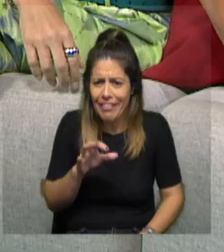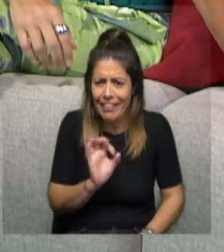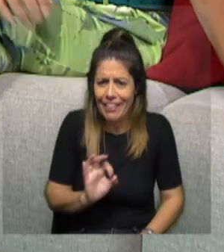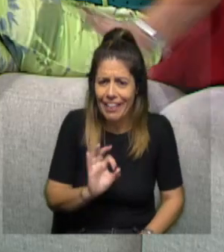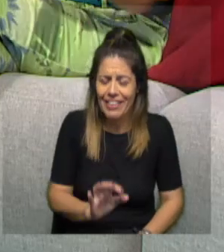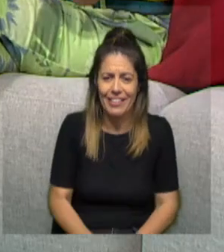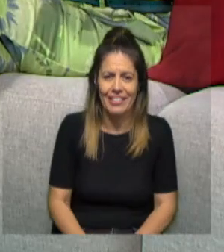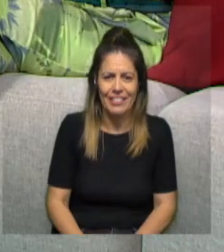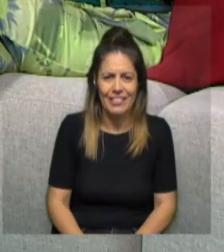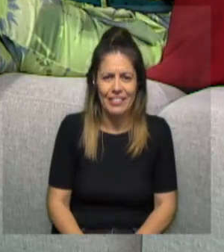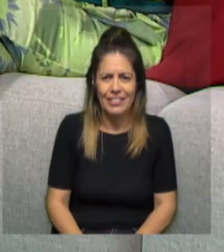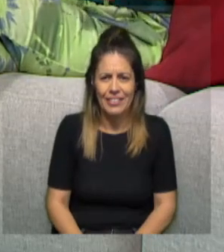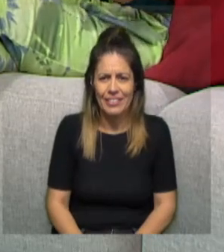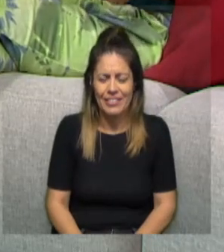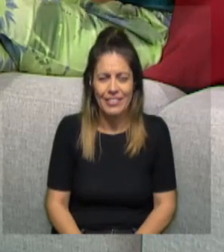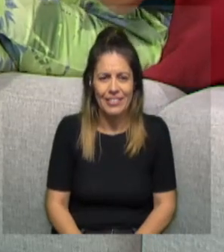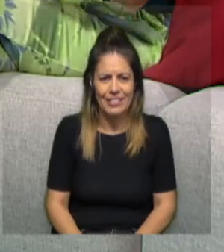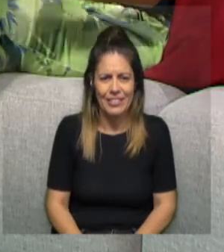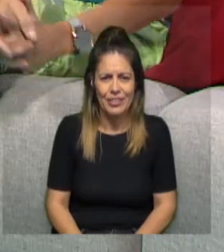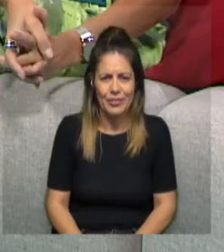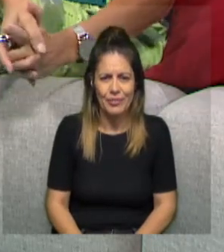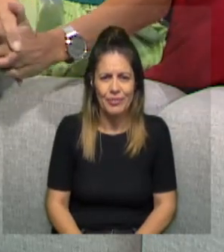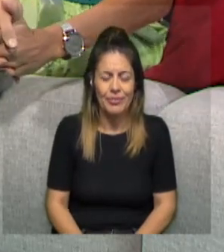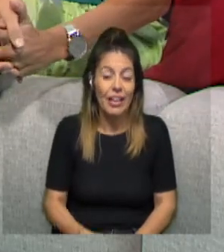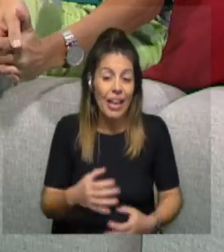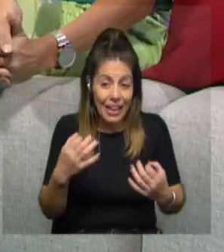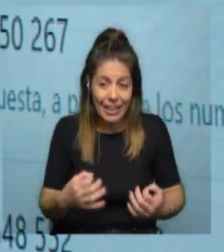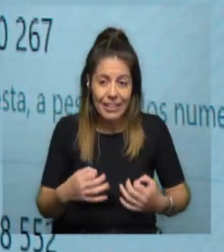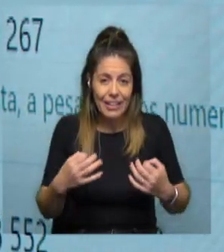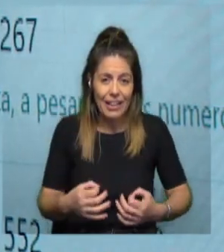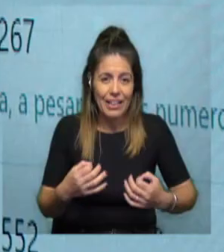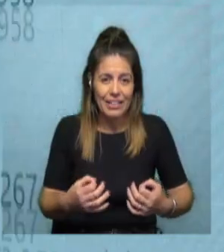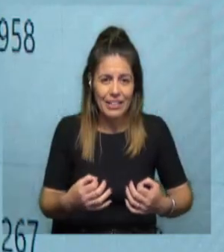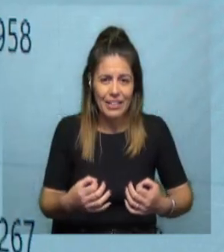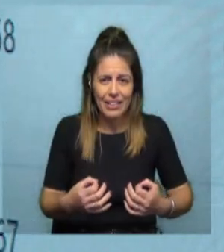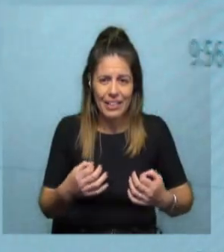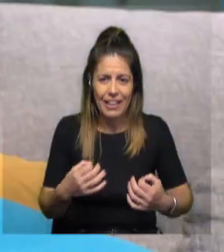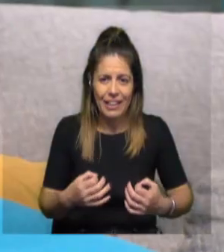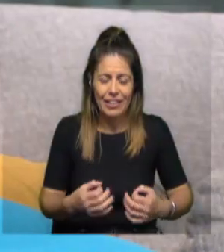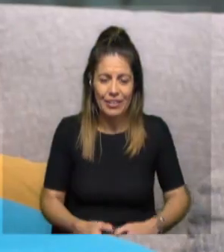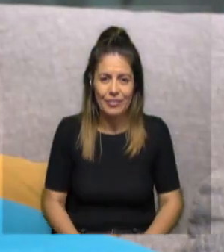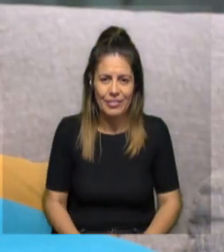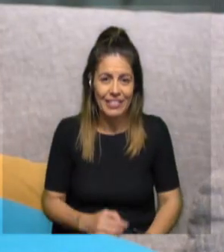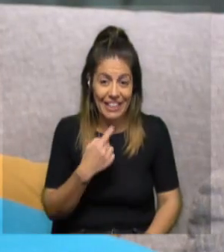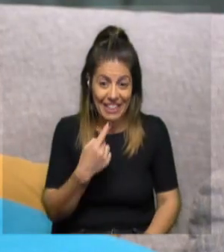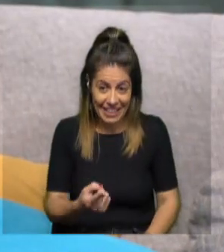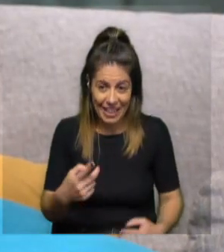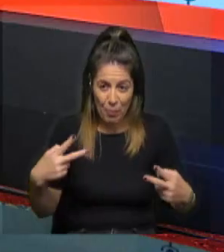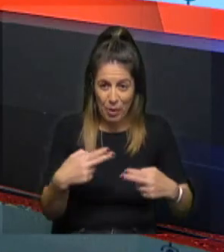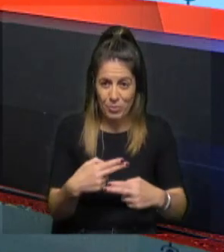me quedo embelesada, sí, nada que ver. Es que en realidad, en la te segunda... Dije que había que ir a la pausa.